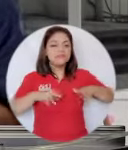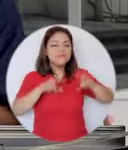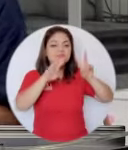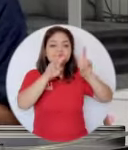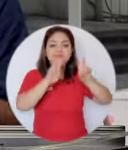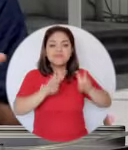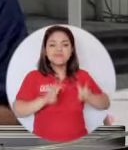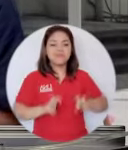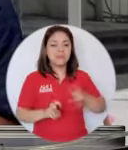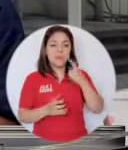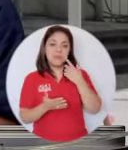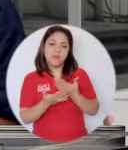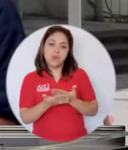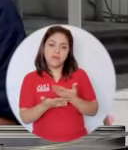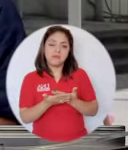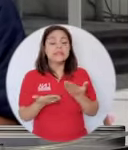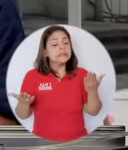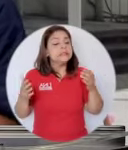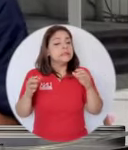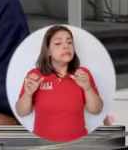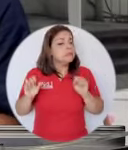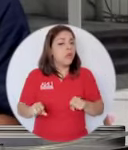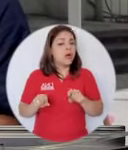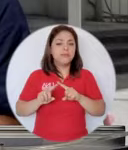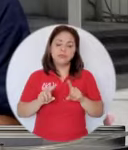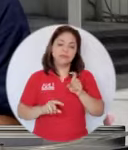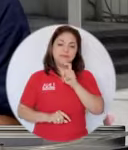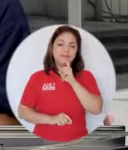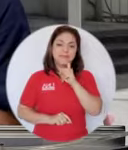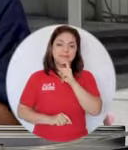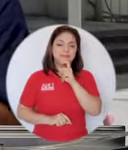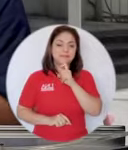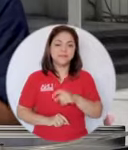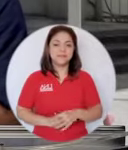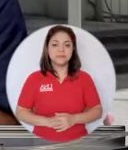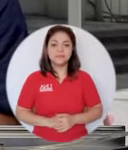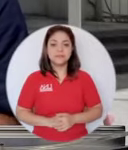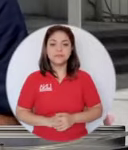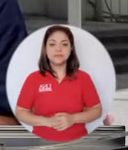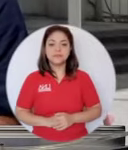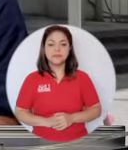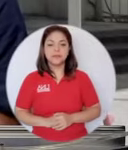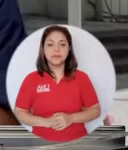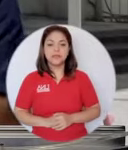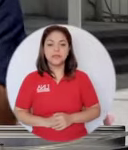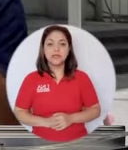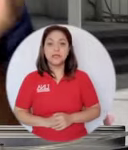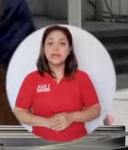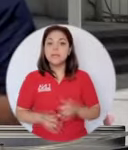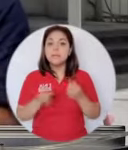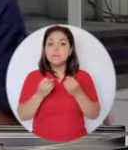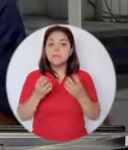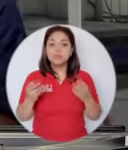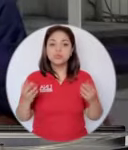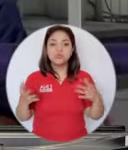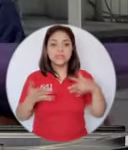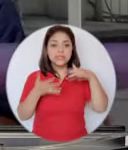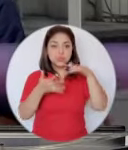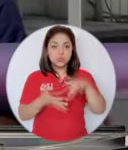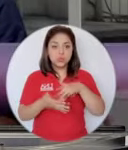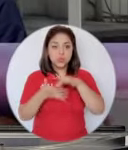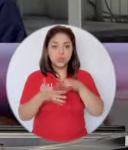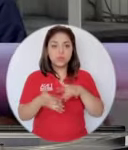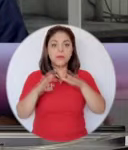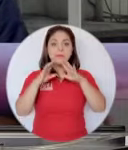padeció COVID, aunque se pueden hacer pruebas específicas. Pero muchos de estos, insisto, ya en estudios a nivel